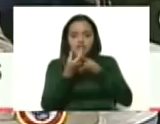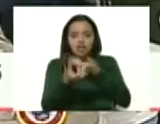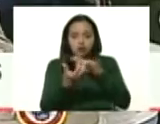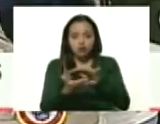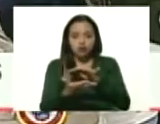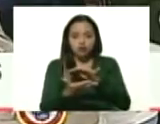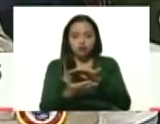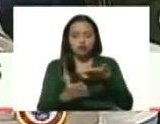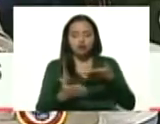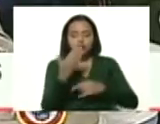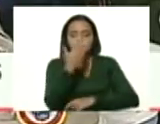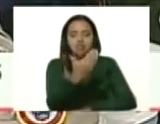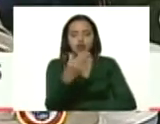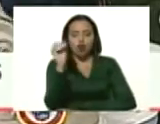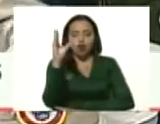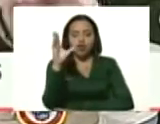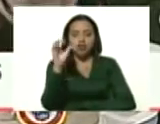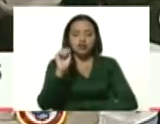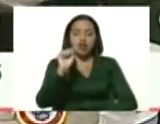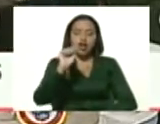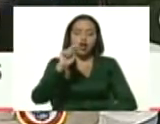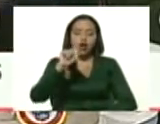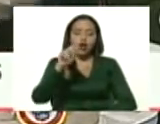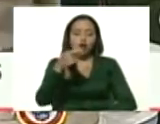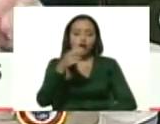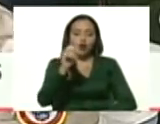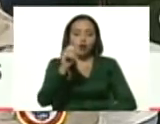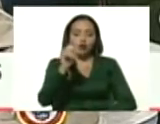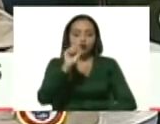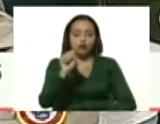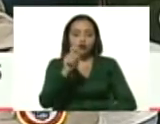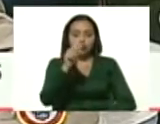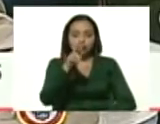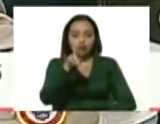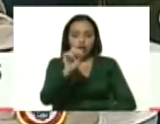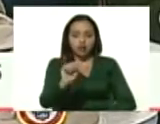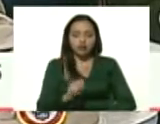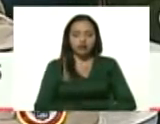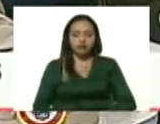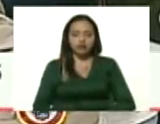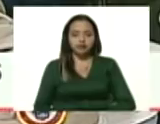Congreso de Angostura, soñando entre las edades,